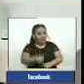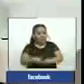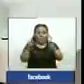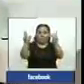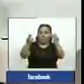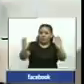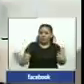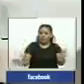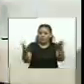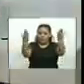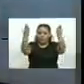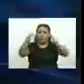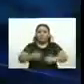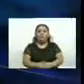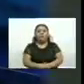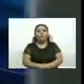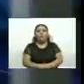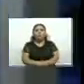espectáculos.